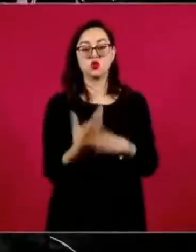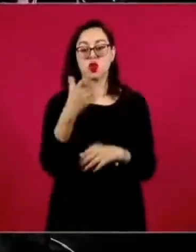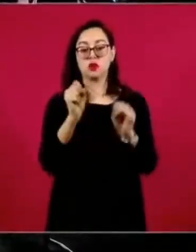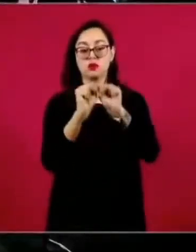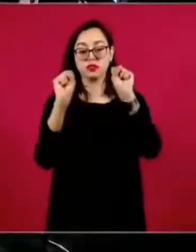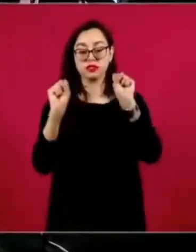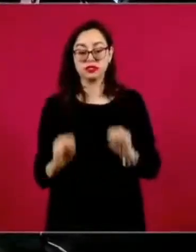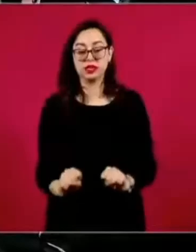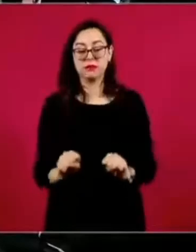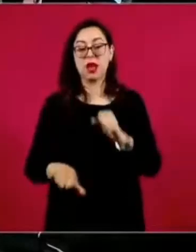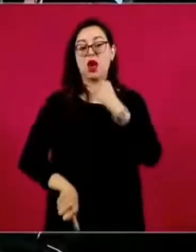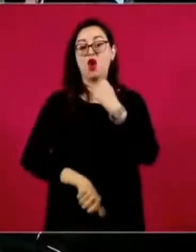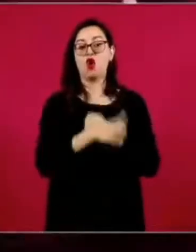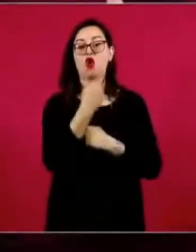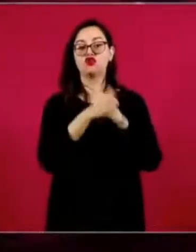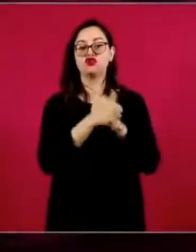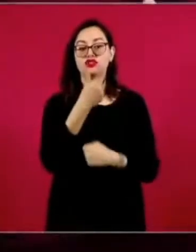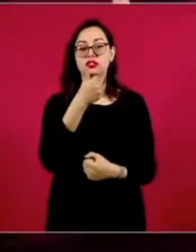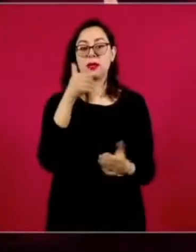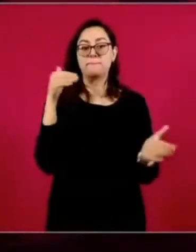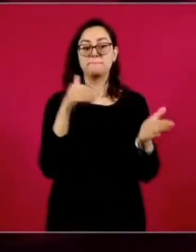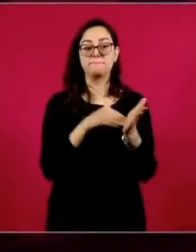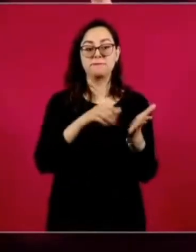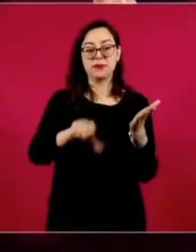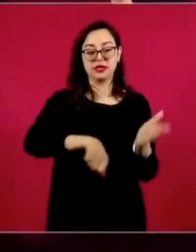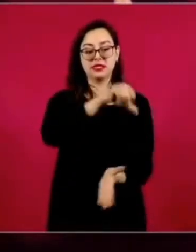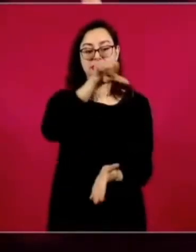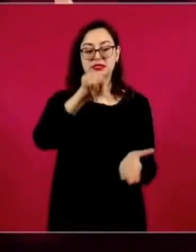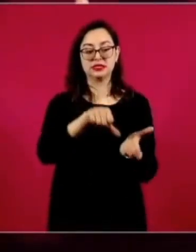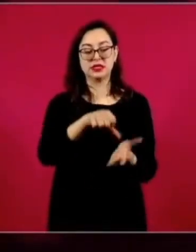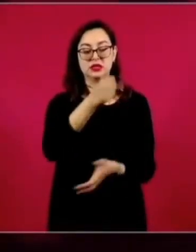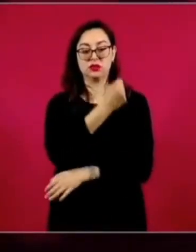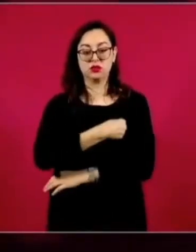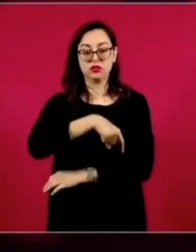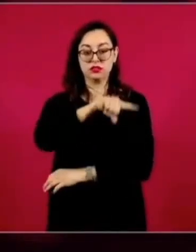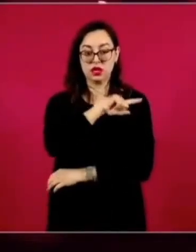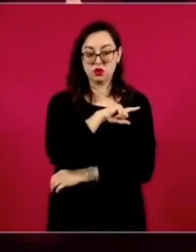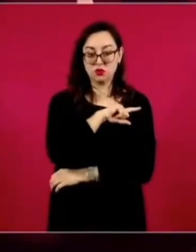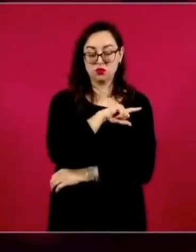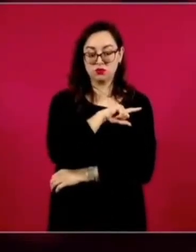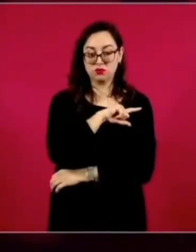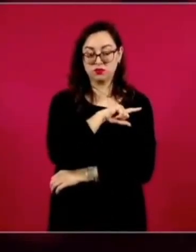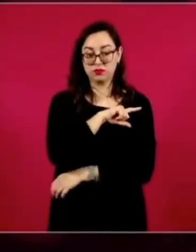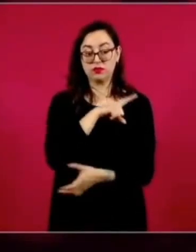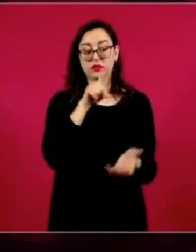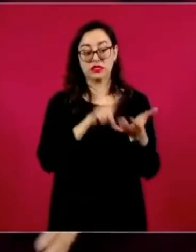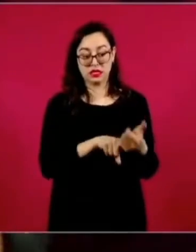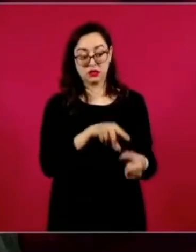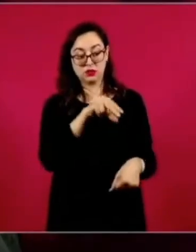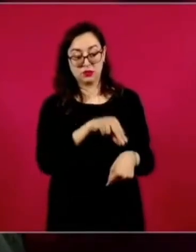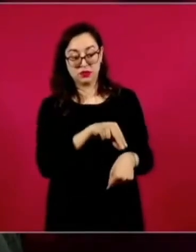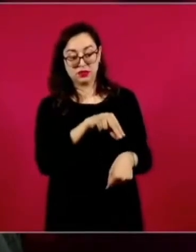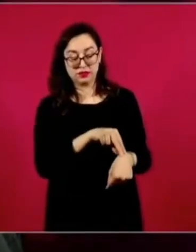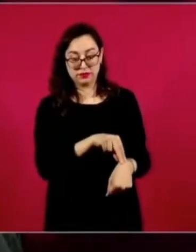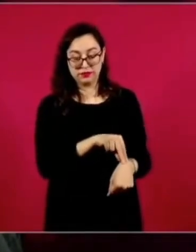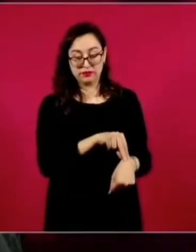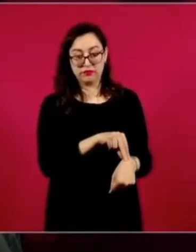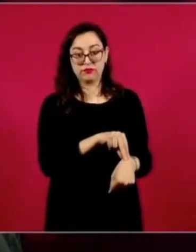11,000 centros de salud en todo el país, 11,000, con médicos